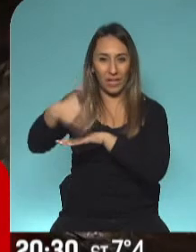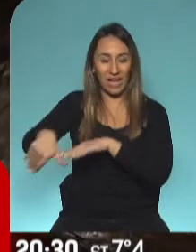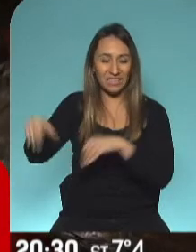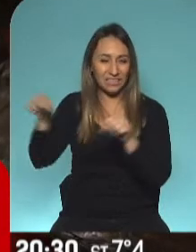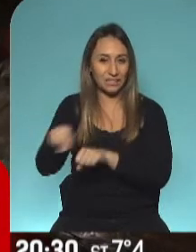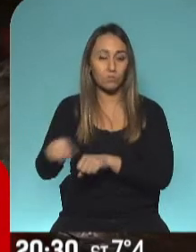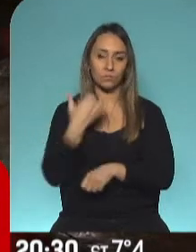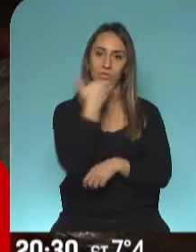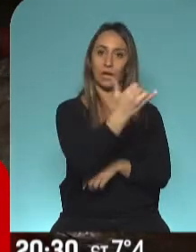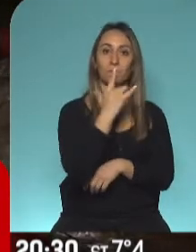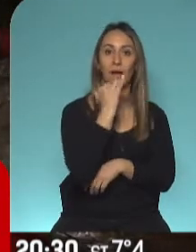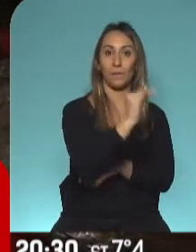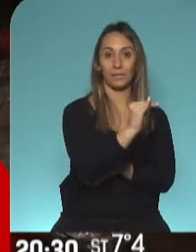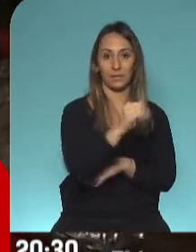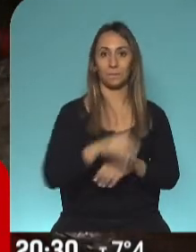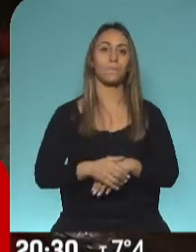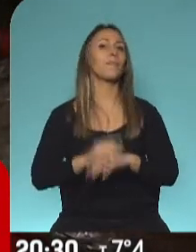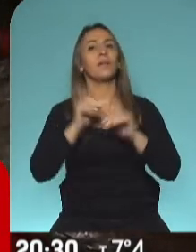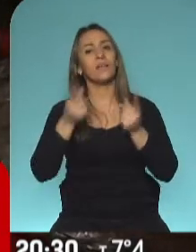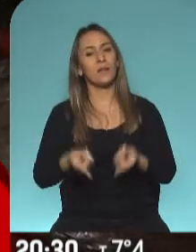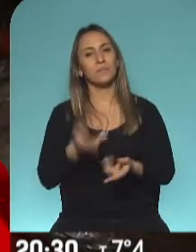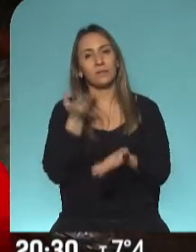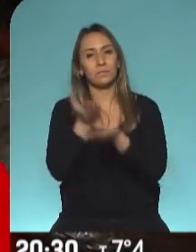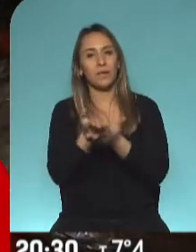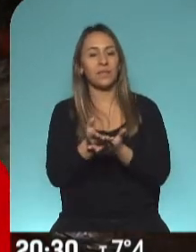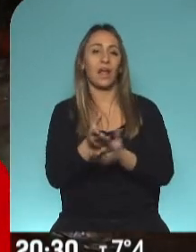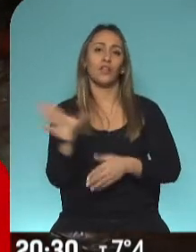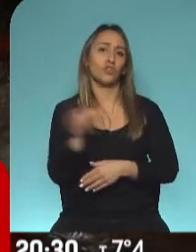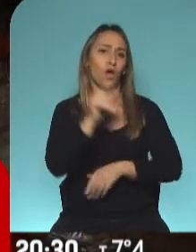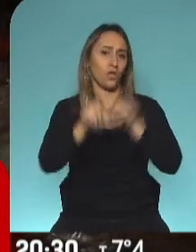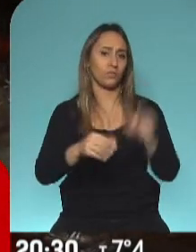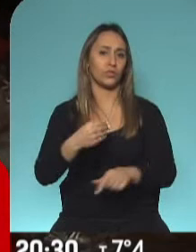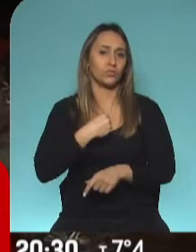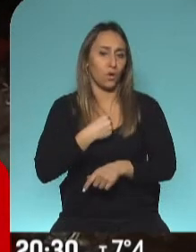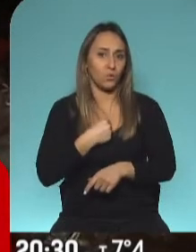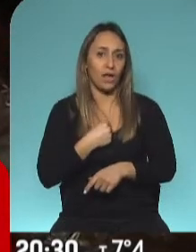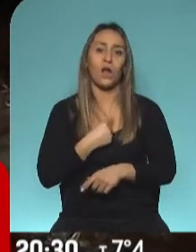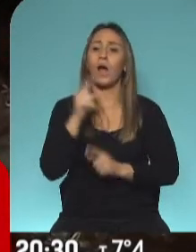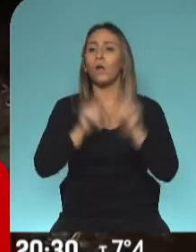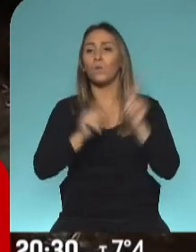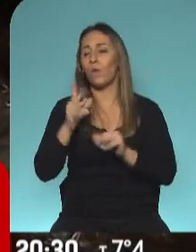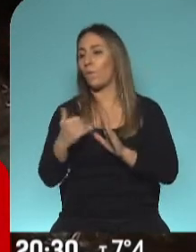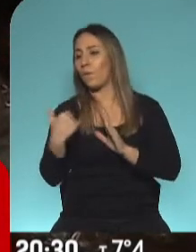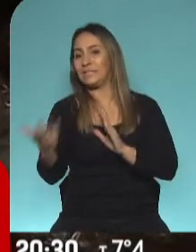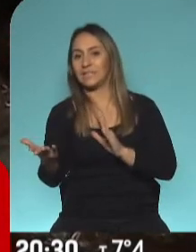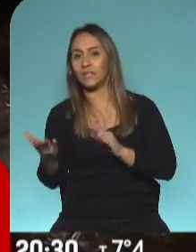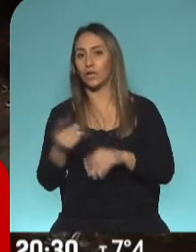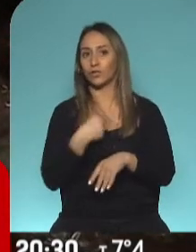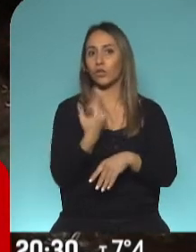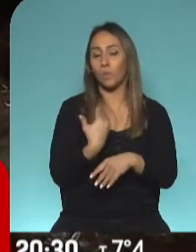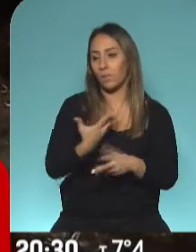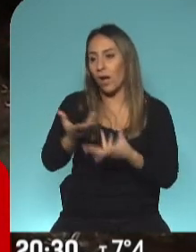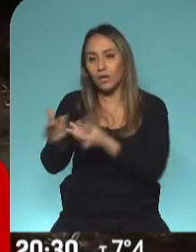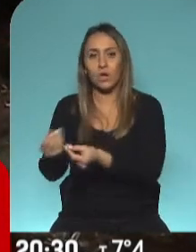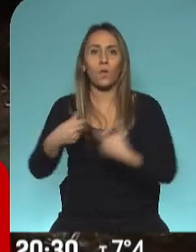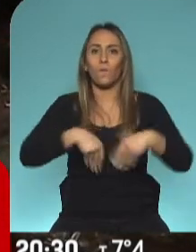respetando las medidas sanitarias apelar a la solidaridad de todos nosotros en caso de que si hay un vecino en el barrio a quien podamos socorrer con